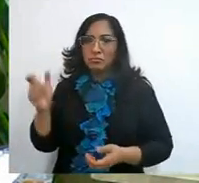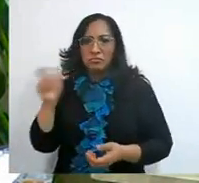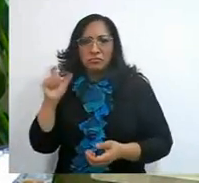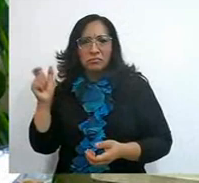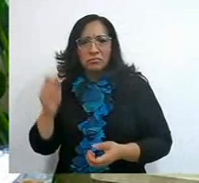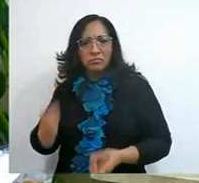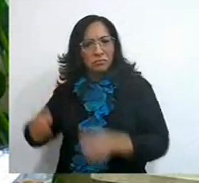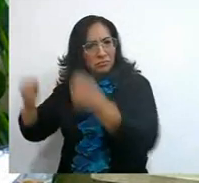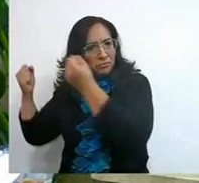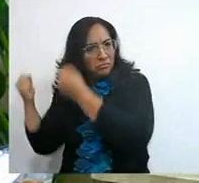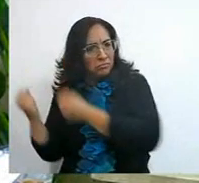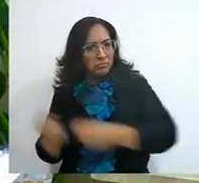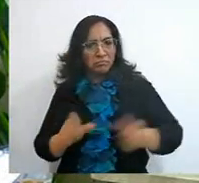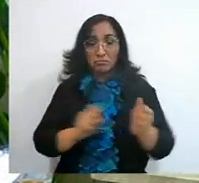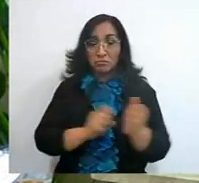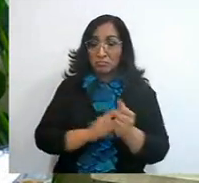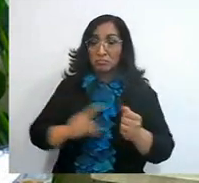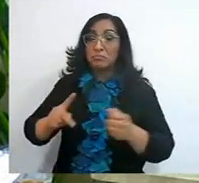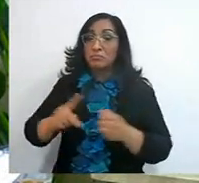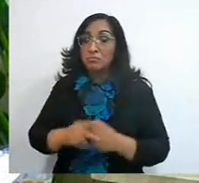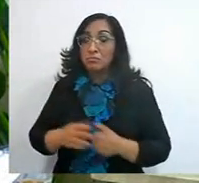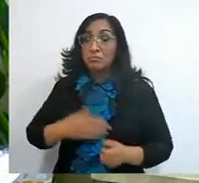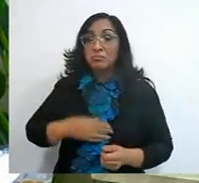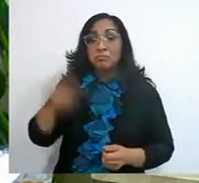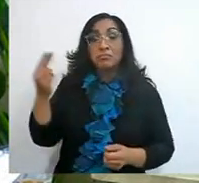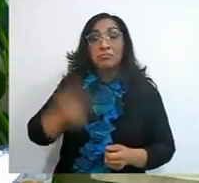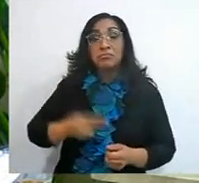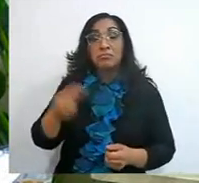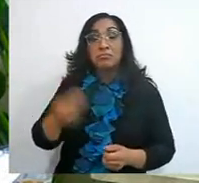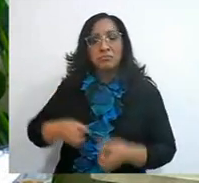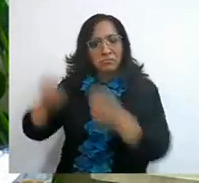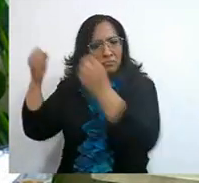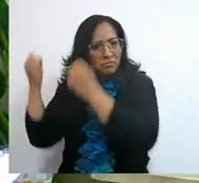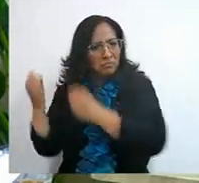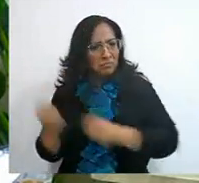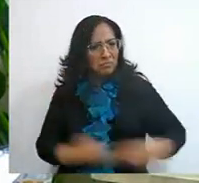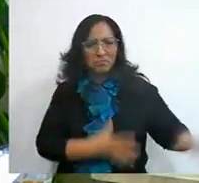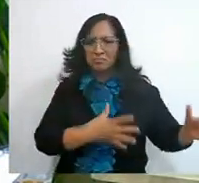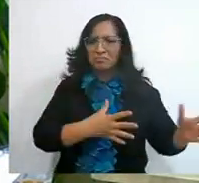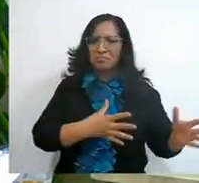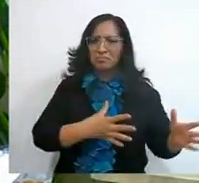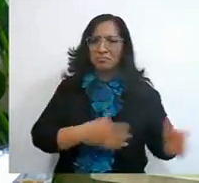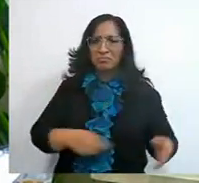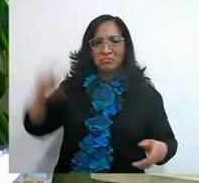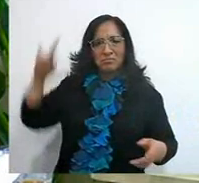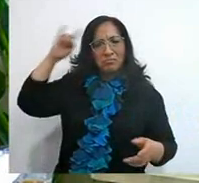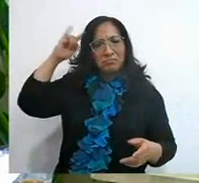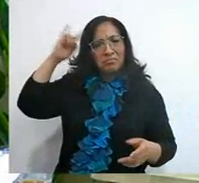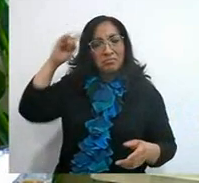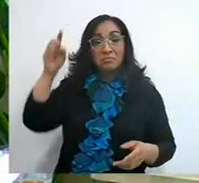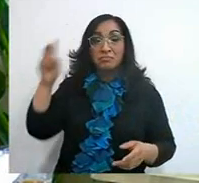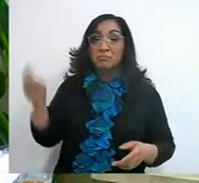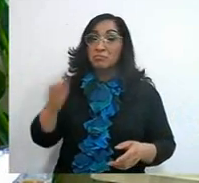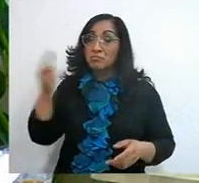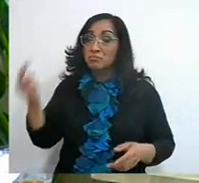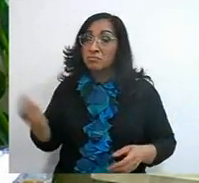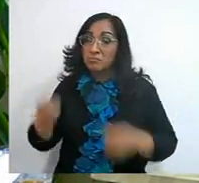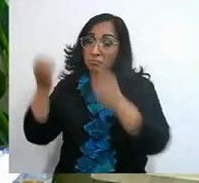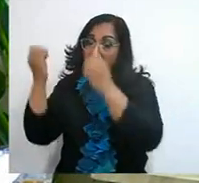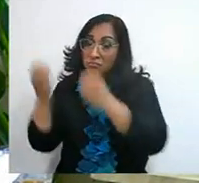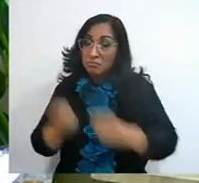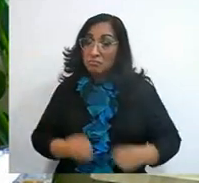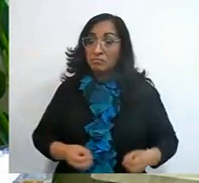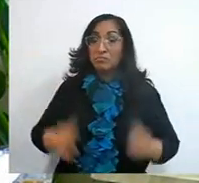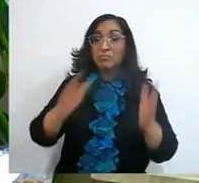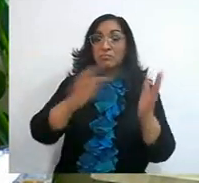algo. En mi nombre echarán fuera demonios. Usted que ha dejado a Jesucristo y se